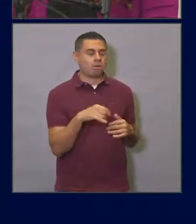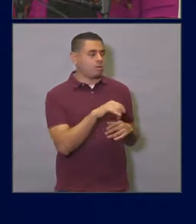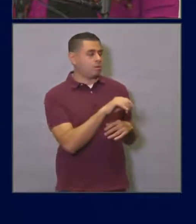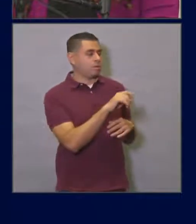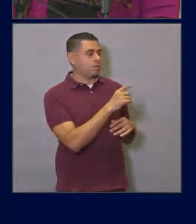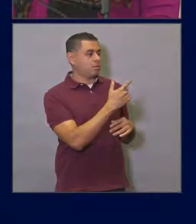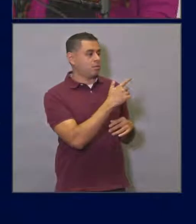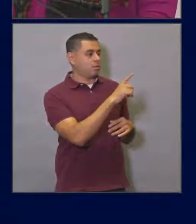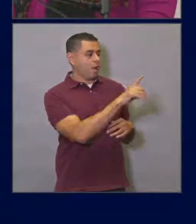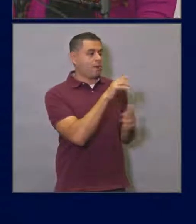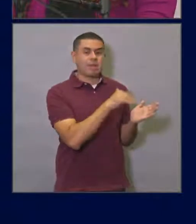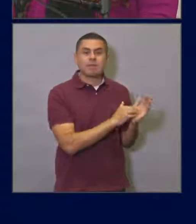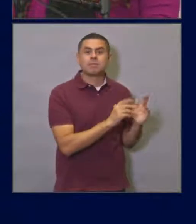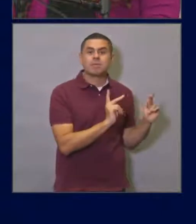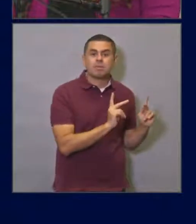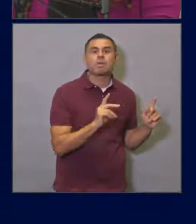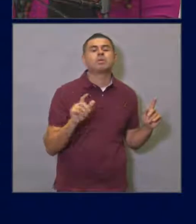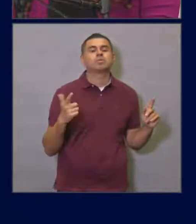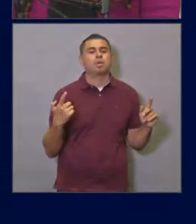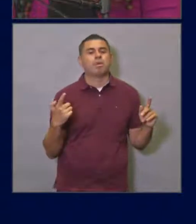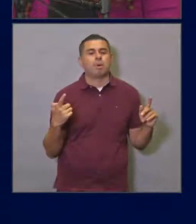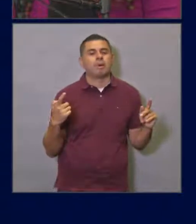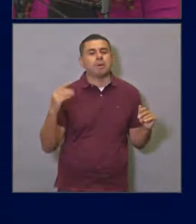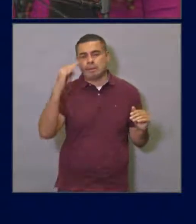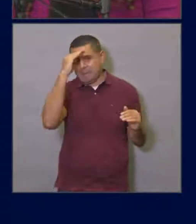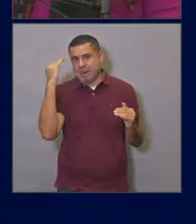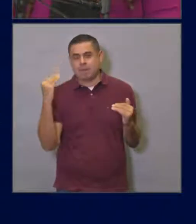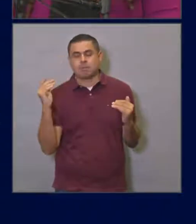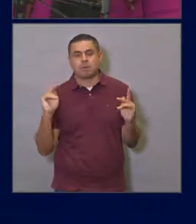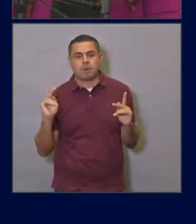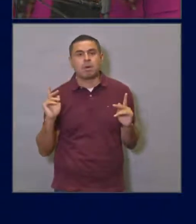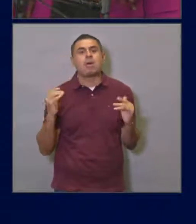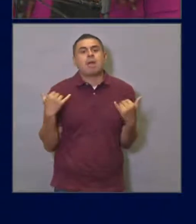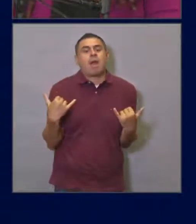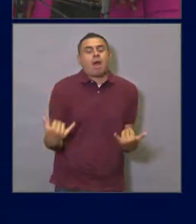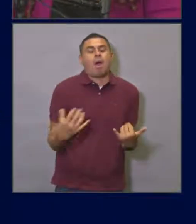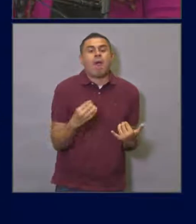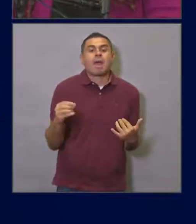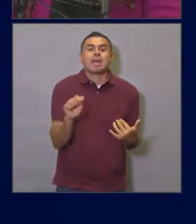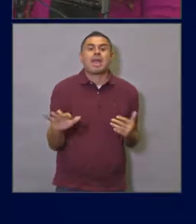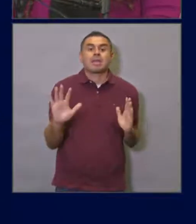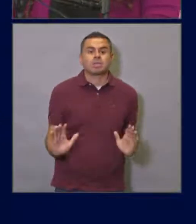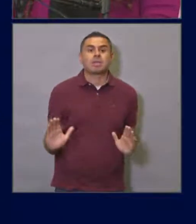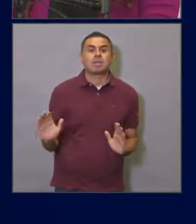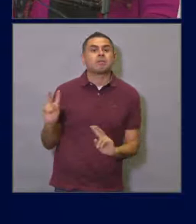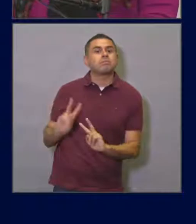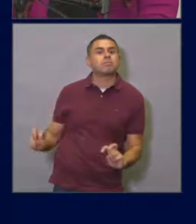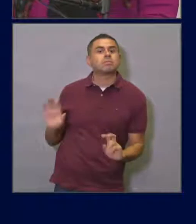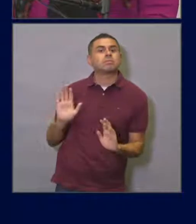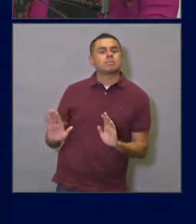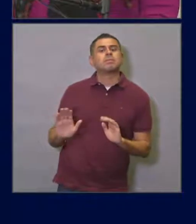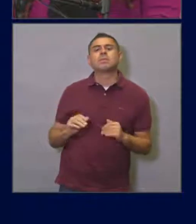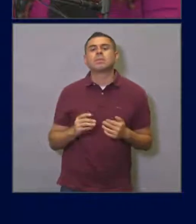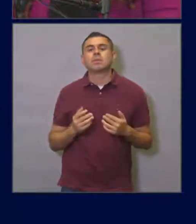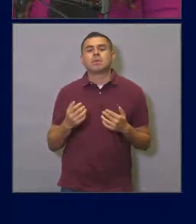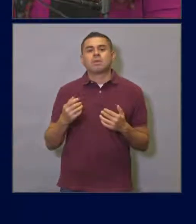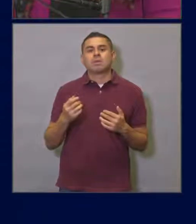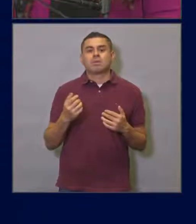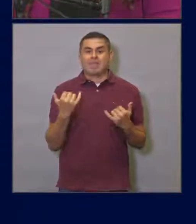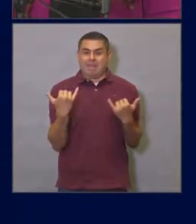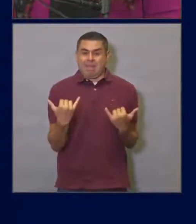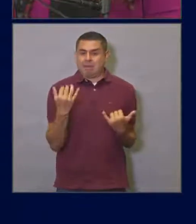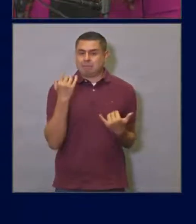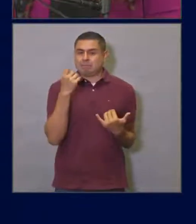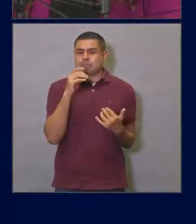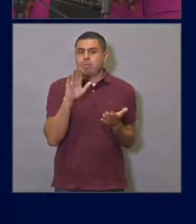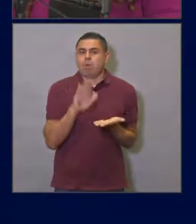personas. Además, la tasa de casos entre los asiáticos sigue siendo la más baja y es de 11 casos por cada